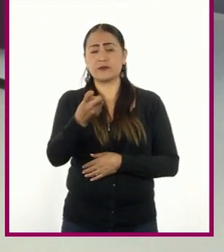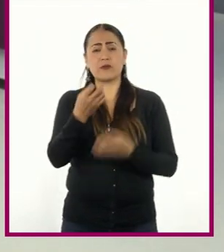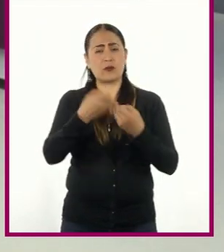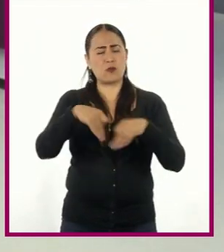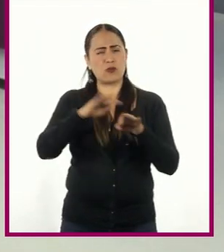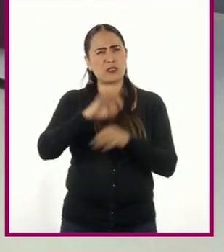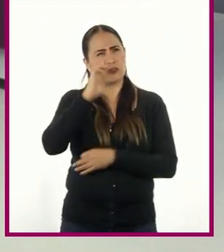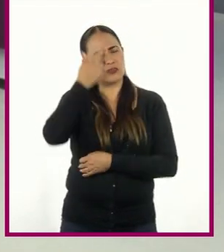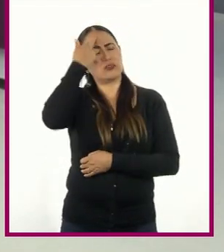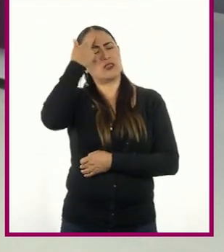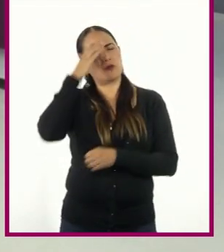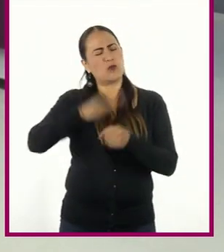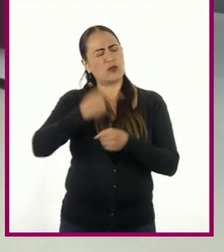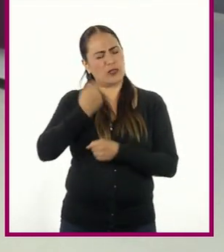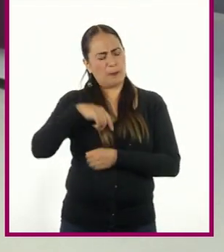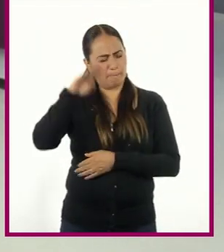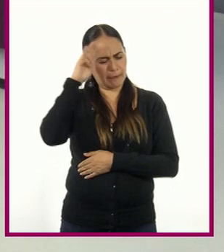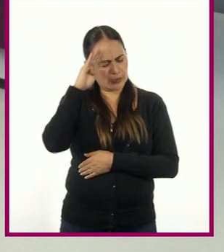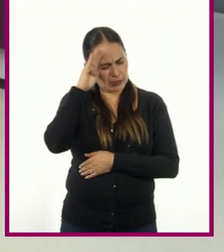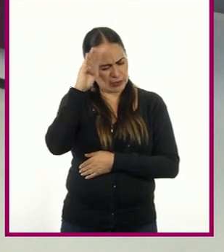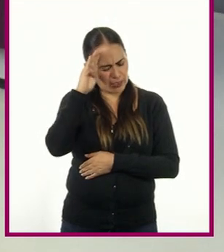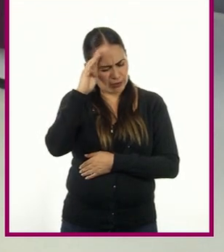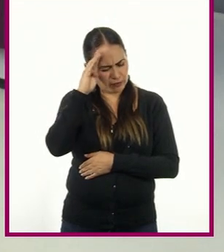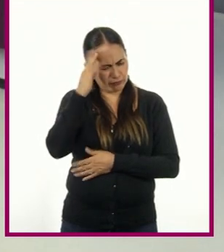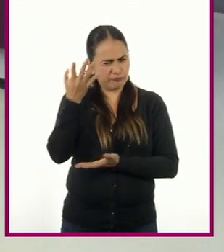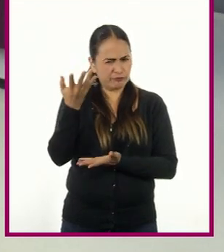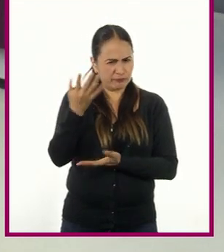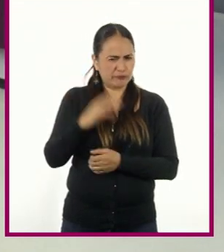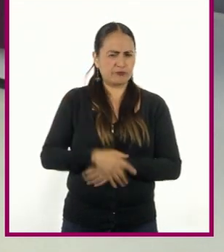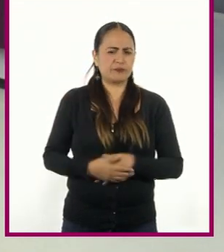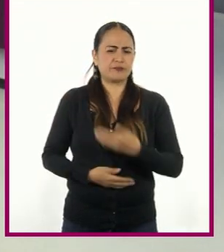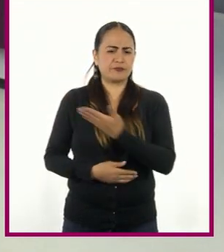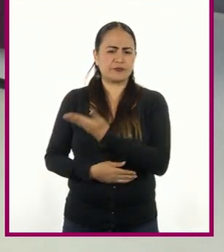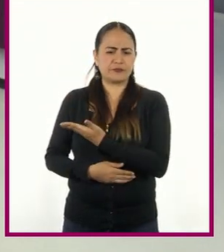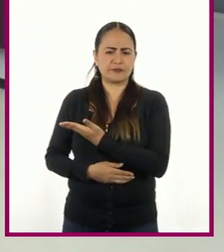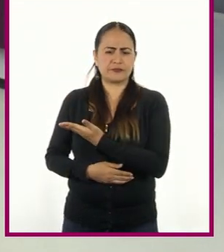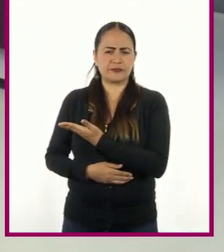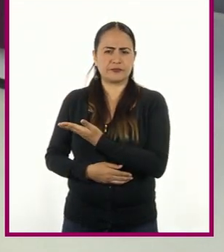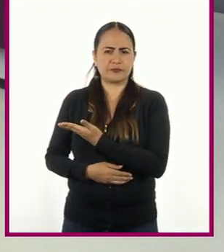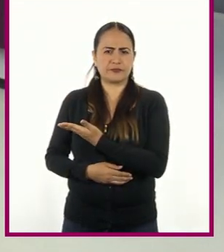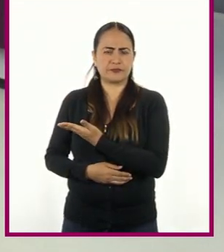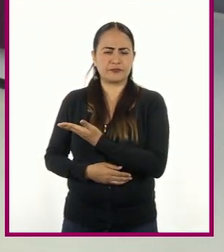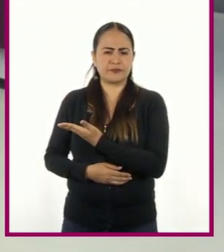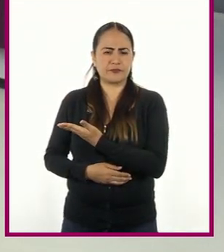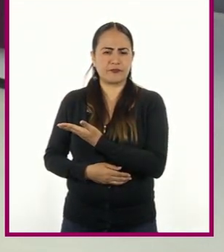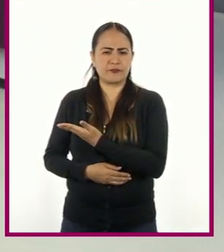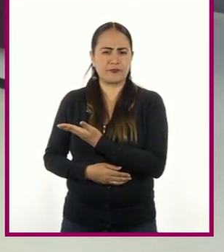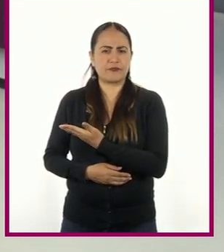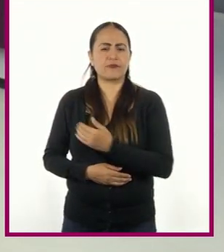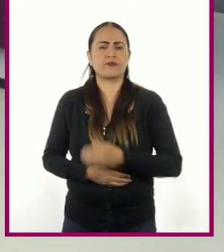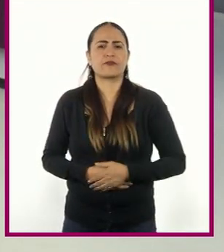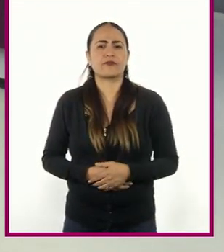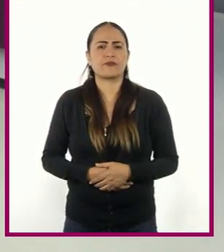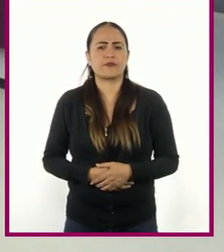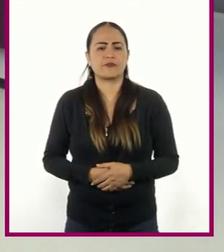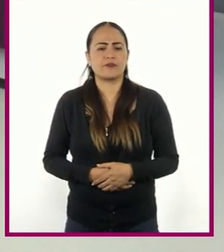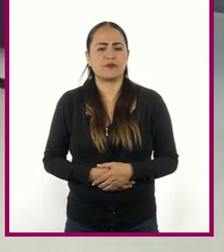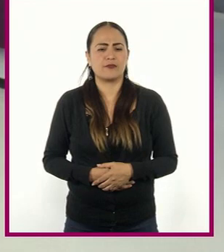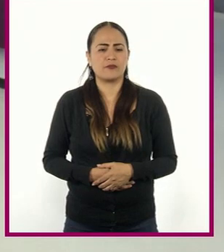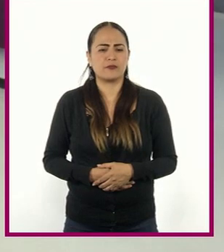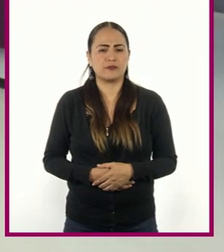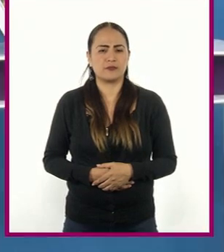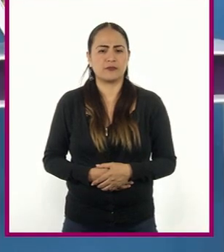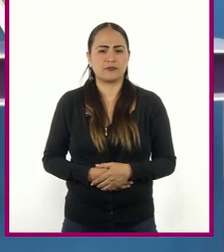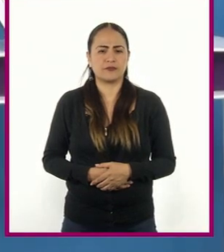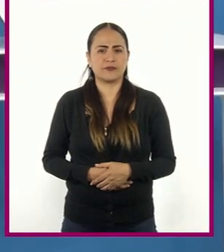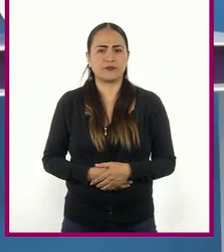nos permite reflexionar y preguntarnos, ¿cuáles son las causas que llevan a cientos de personas a cruzar fronteras y establecerse en otro lugar?